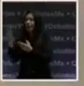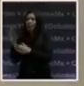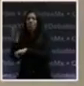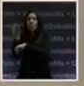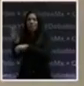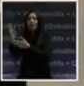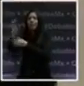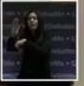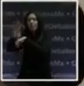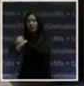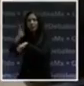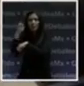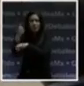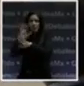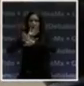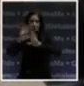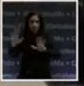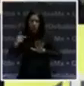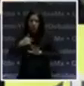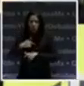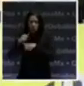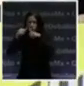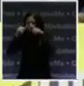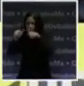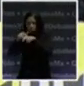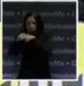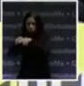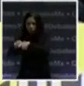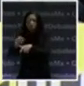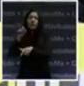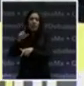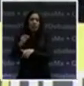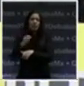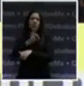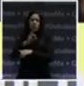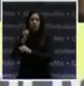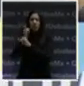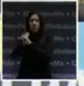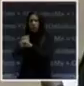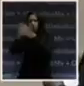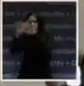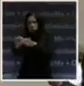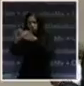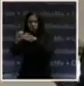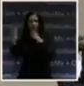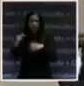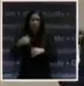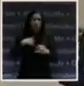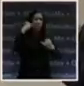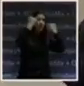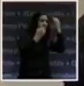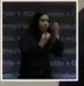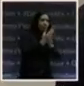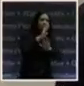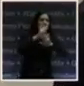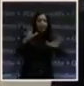y hacer precisamente estos pagos y trámites online. Entonces, no hay que inventar nada nuevo. Van a contar